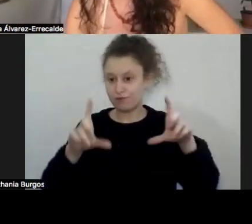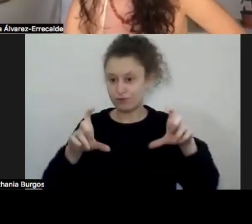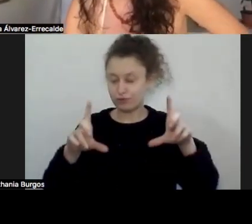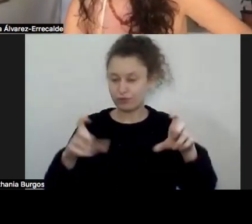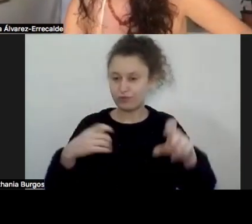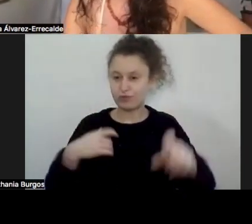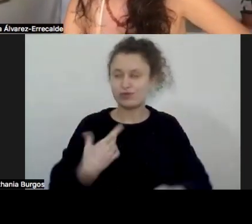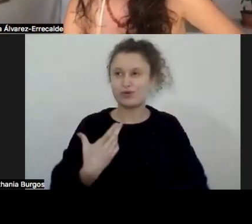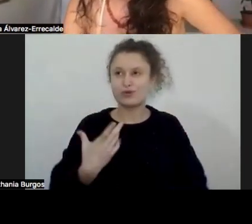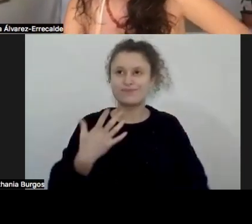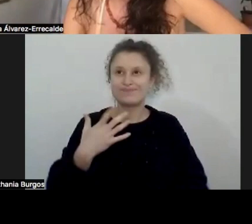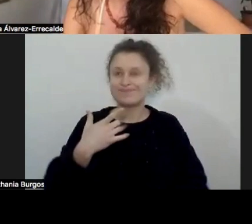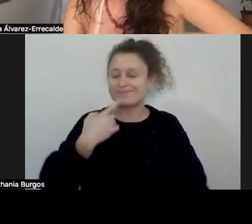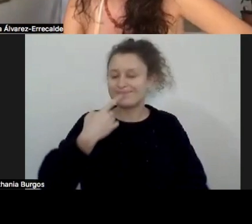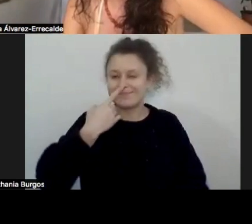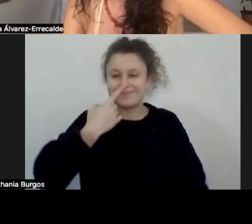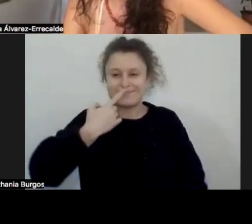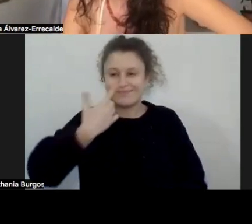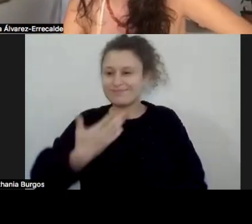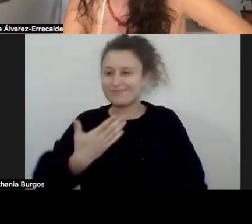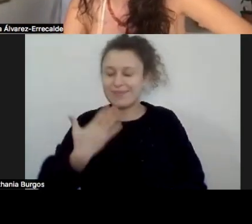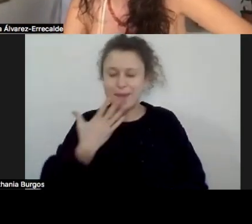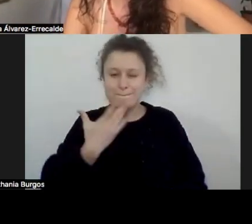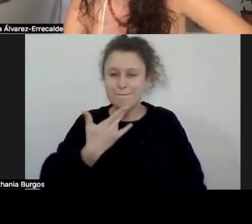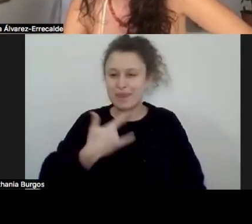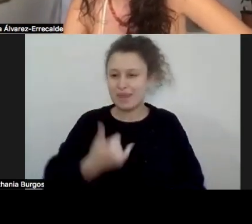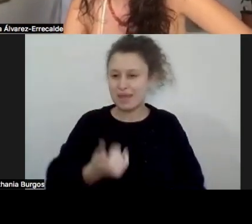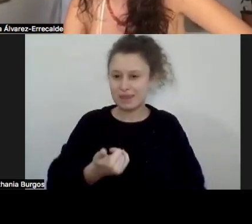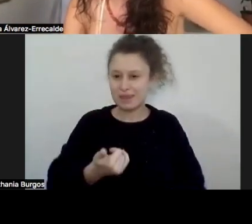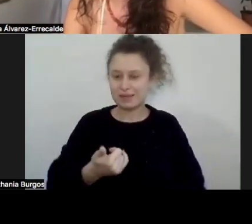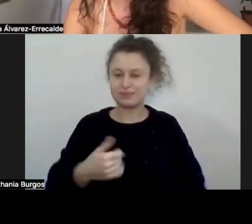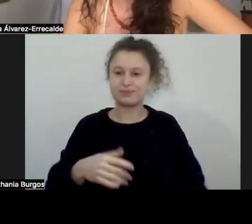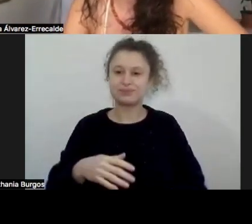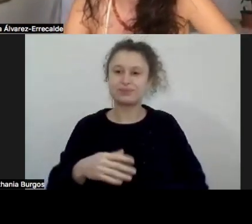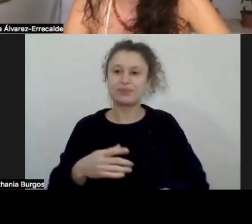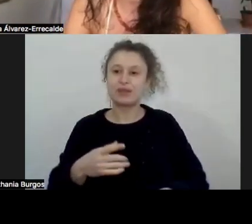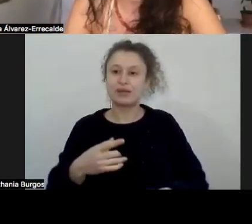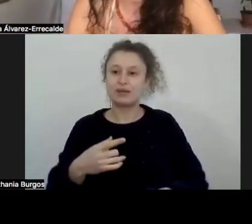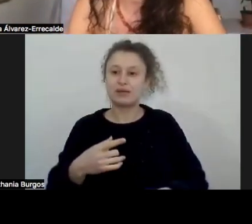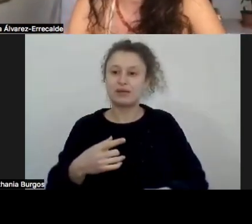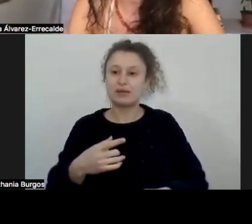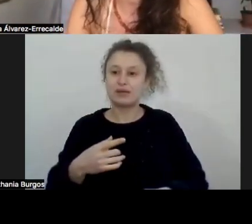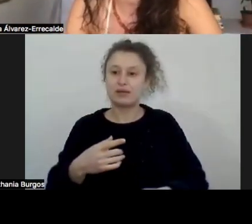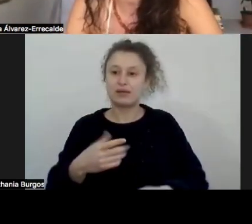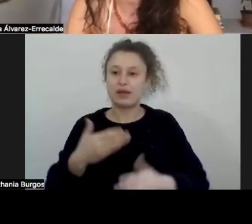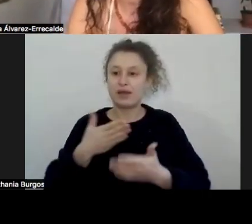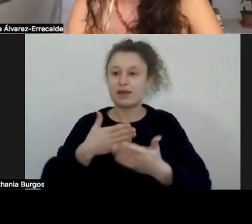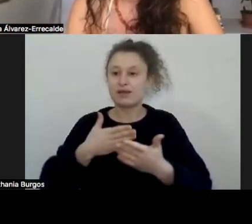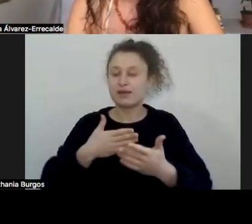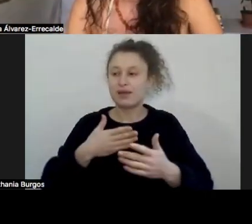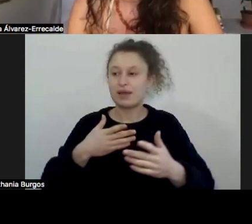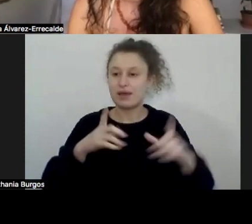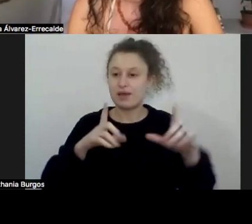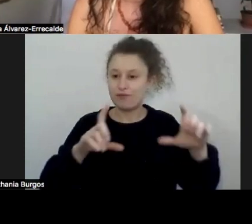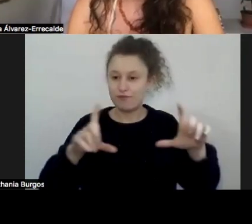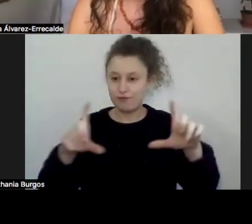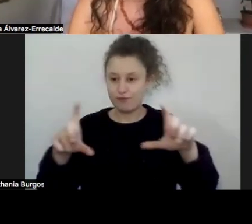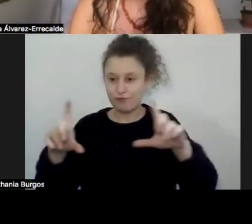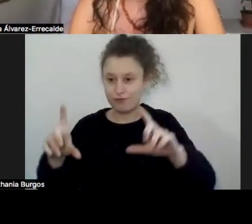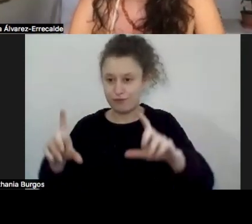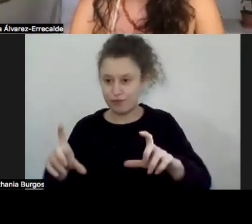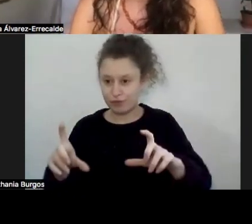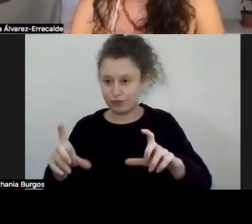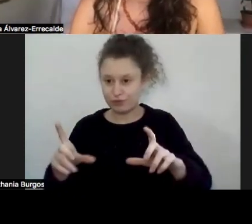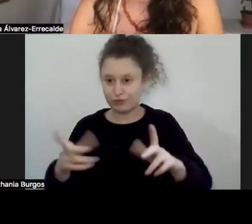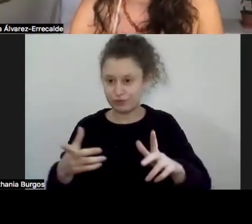artístico es Diane Arbus, que realizó una serie de personas con discapacidad, pero su mirada no es el